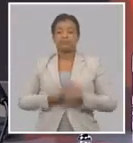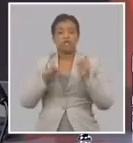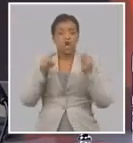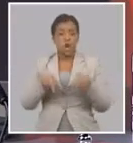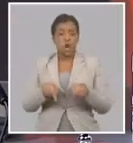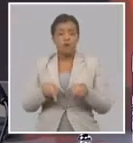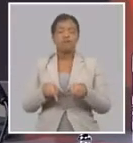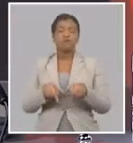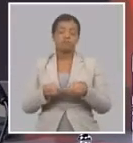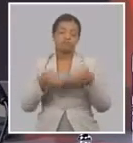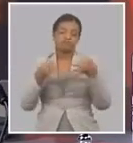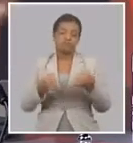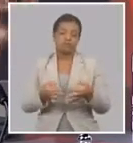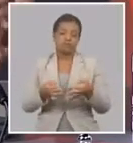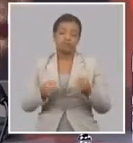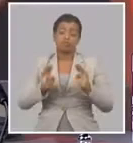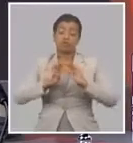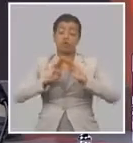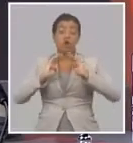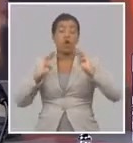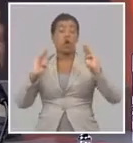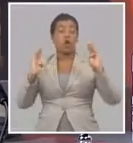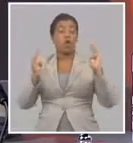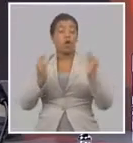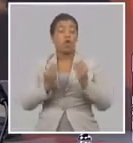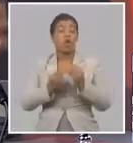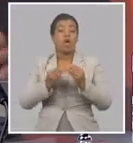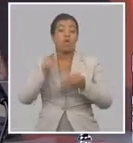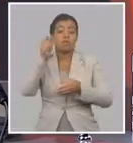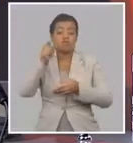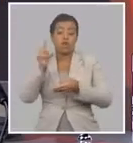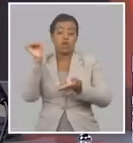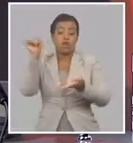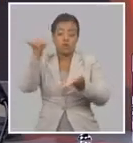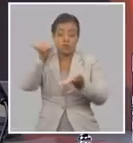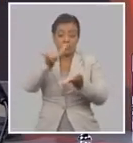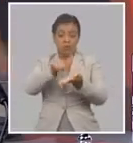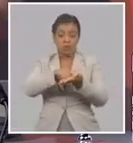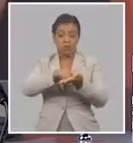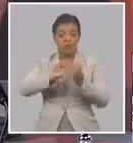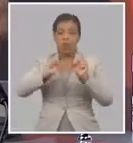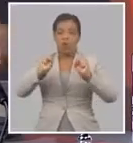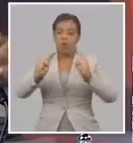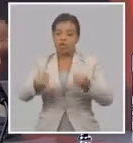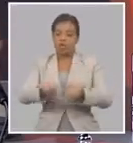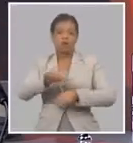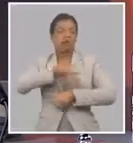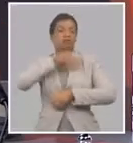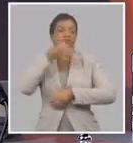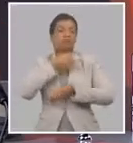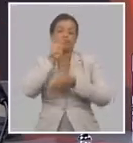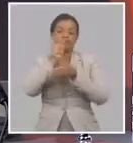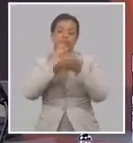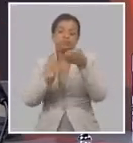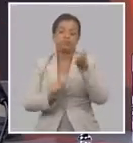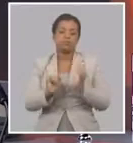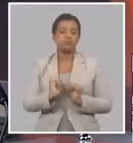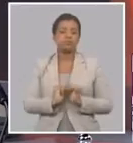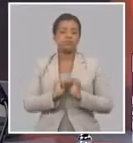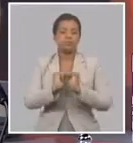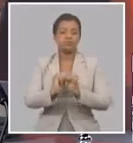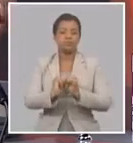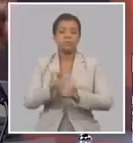hoy es extensivo para todos los viajeros internacionales que arriban al país independientemente de su nacionalidad